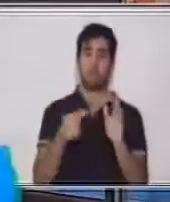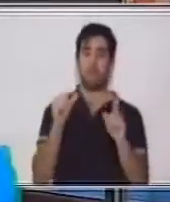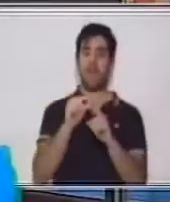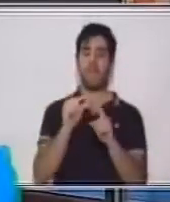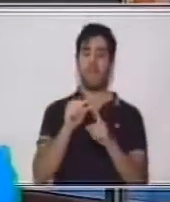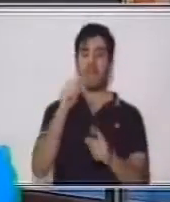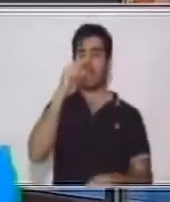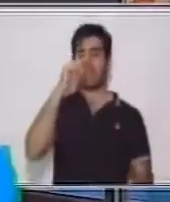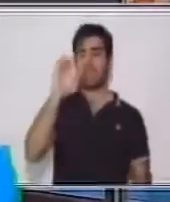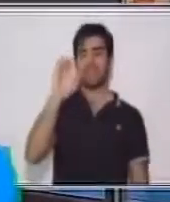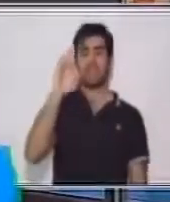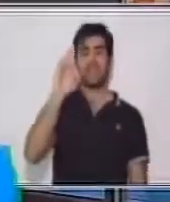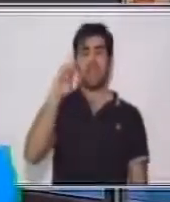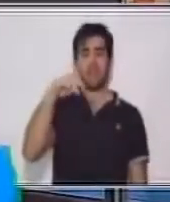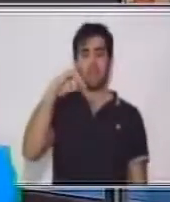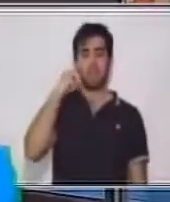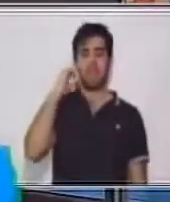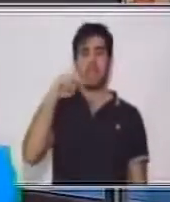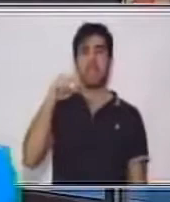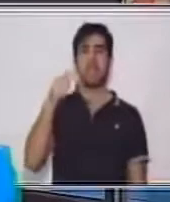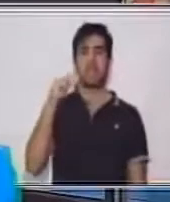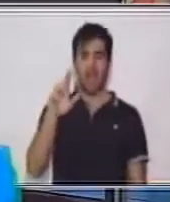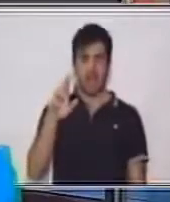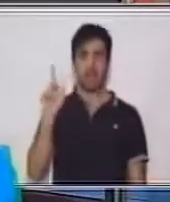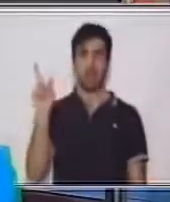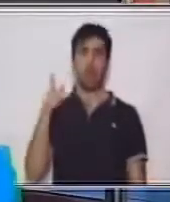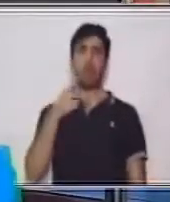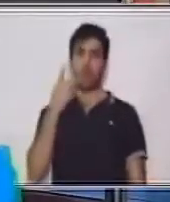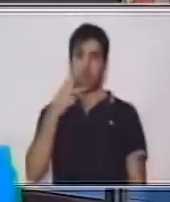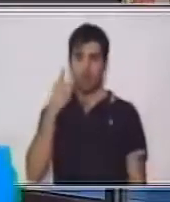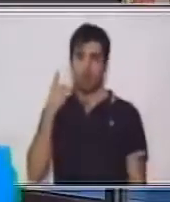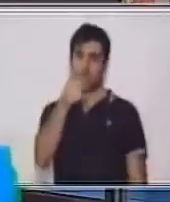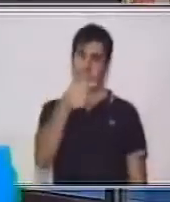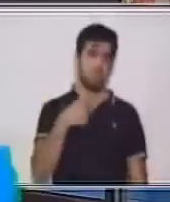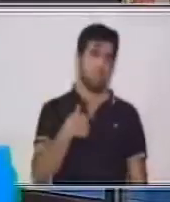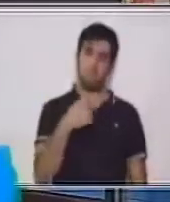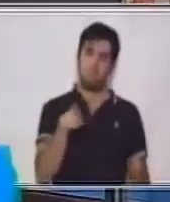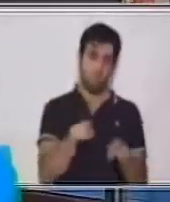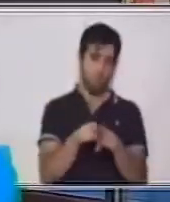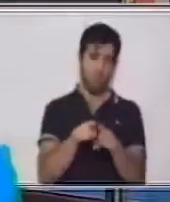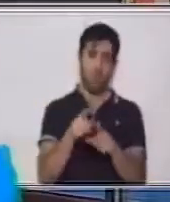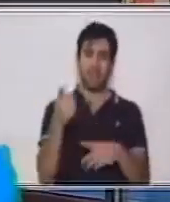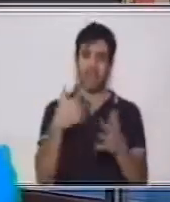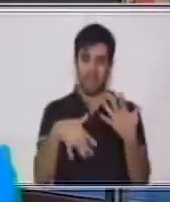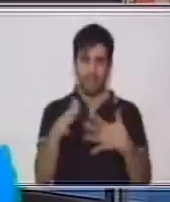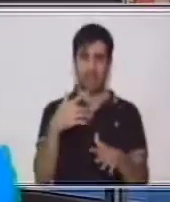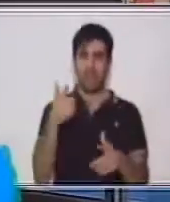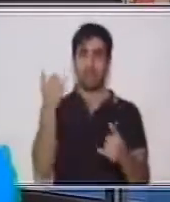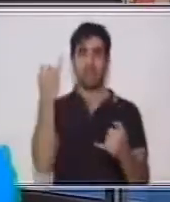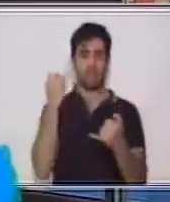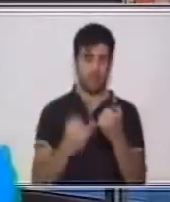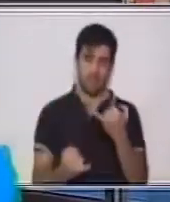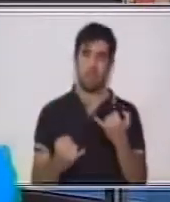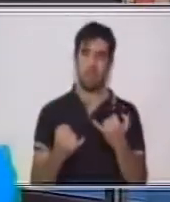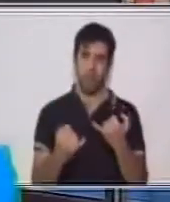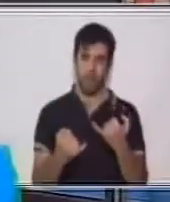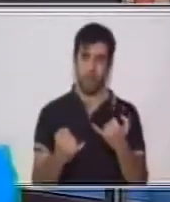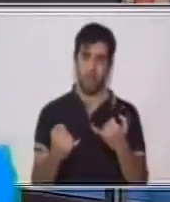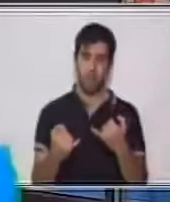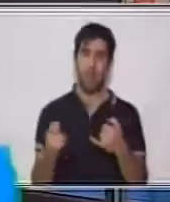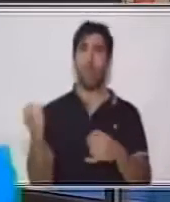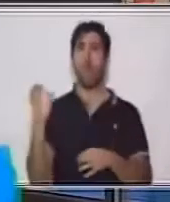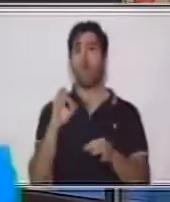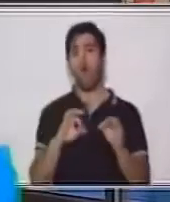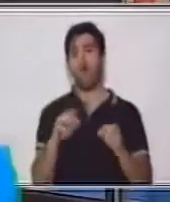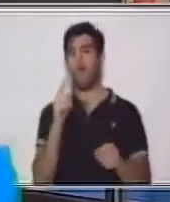casa, ¿ya finalizó la tarea? ¿Ya terminó la tarea? Significa lo mismo, aunque se escriba diferente